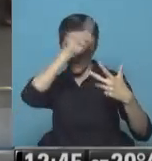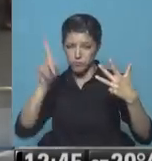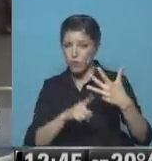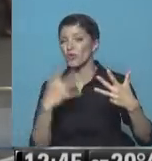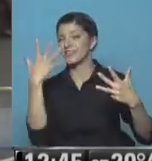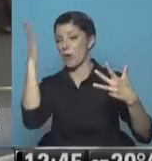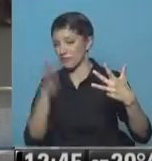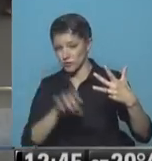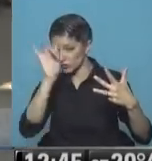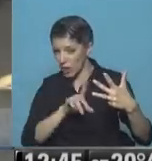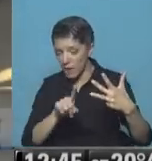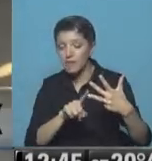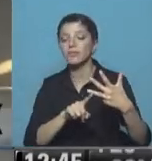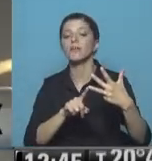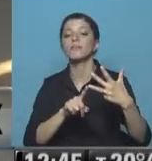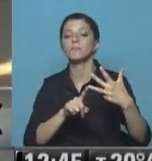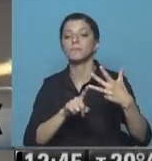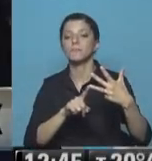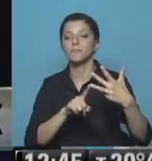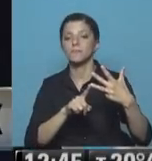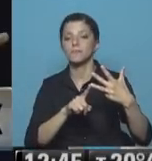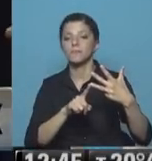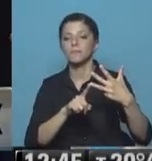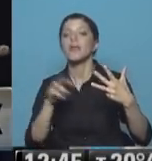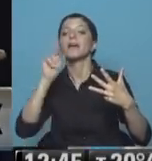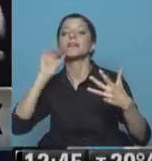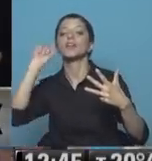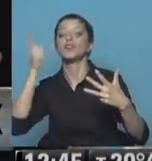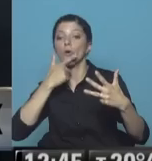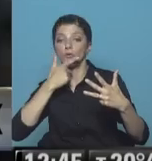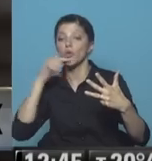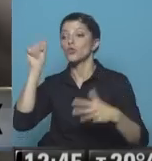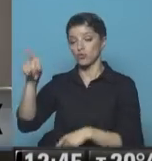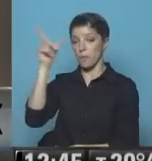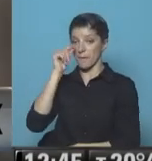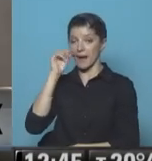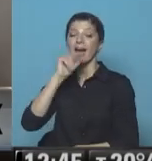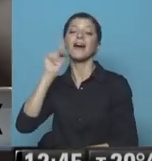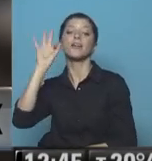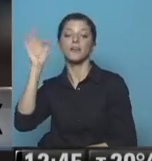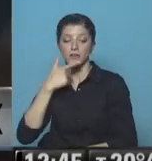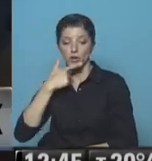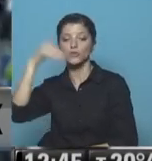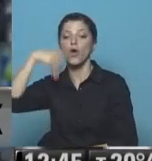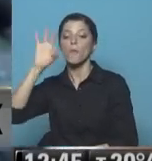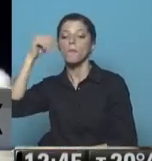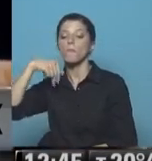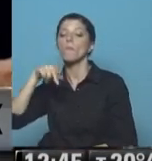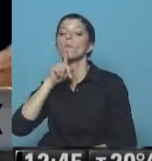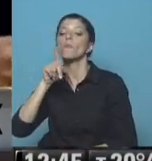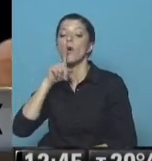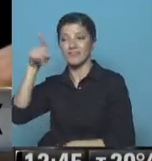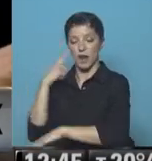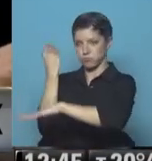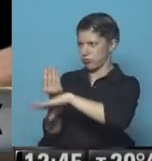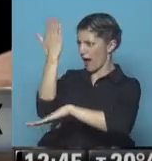5% en las encuestas, aparece Sury Ríos, hija del dictador Efraín Ríos Montt, quien gobernó el país